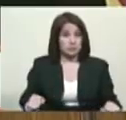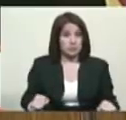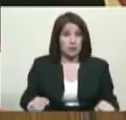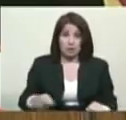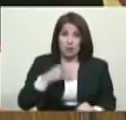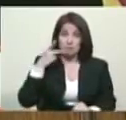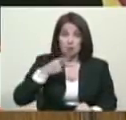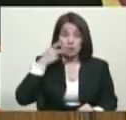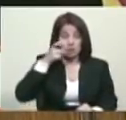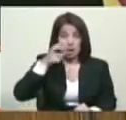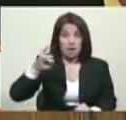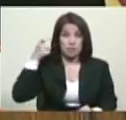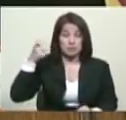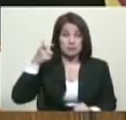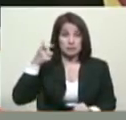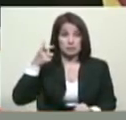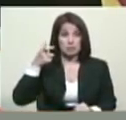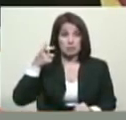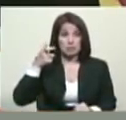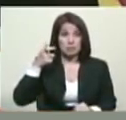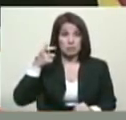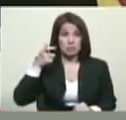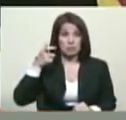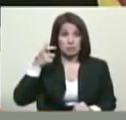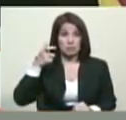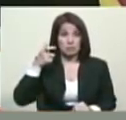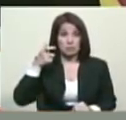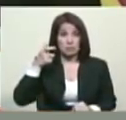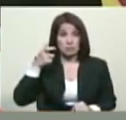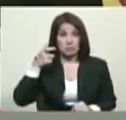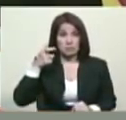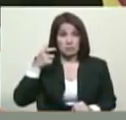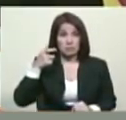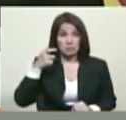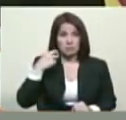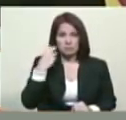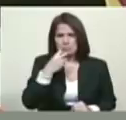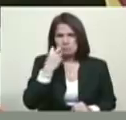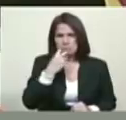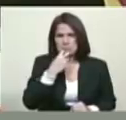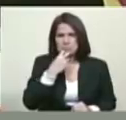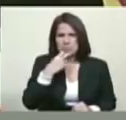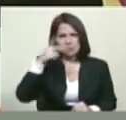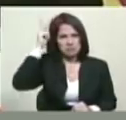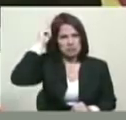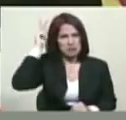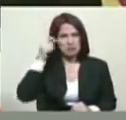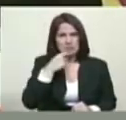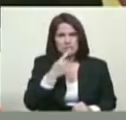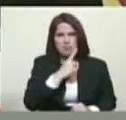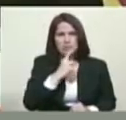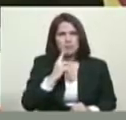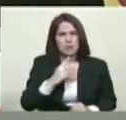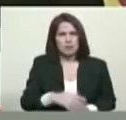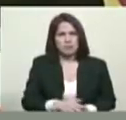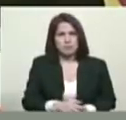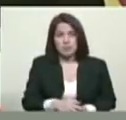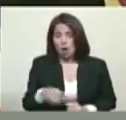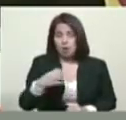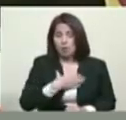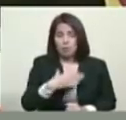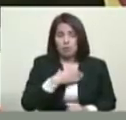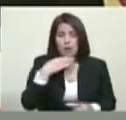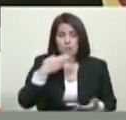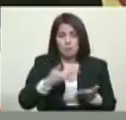del campesino del Chapare es hacha y machete. Y no podíamos plantear